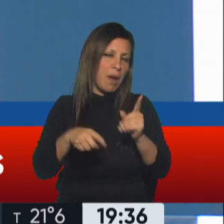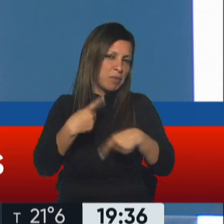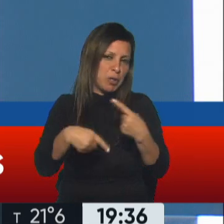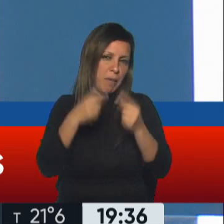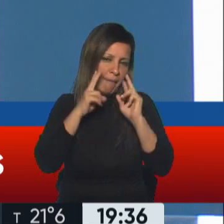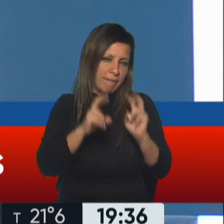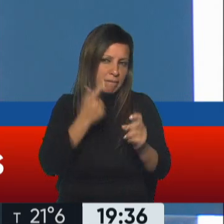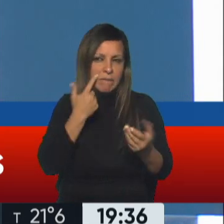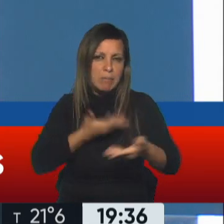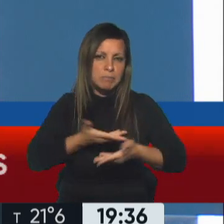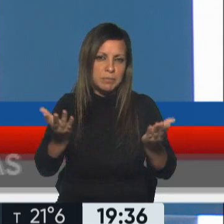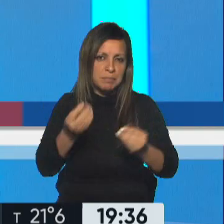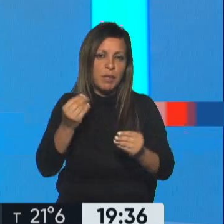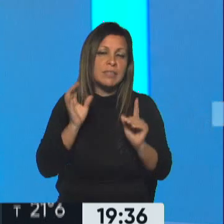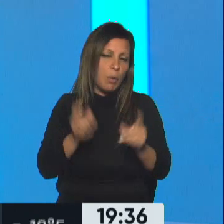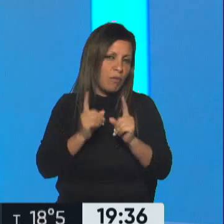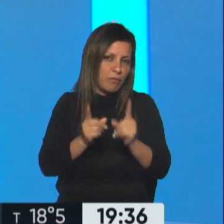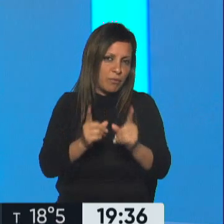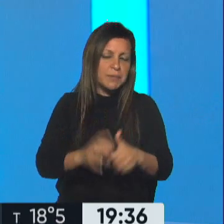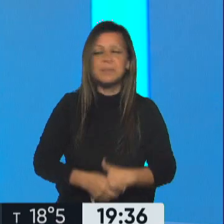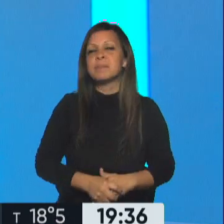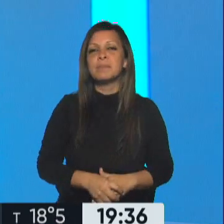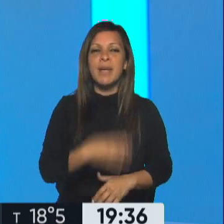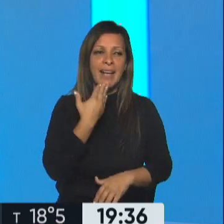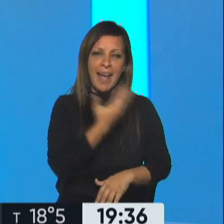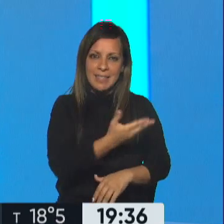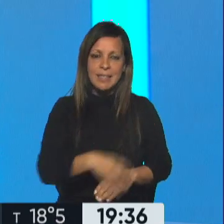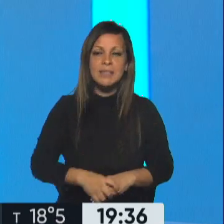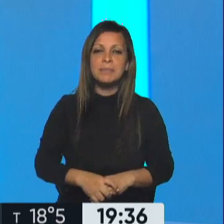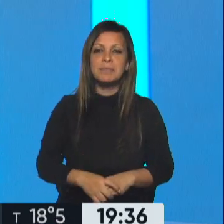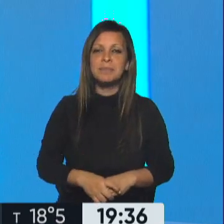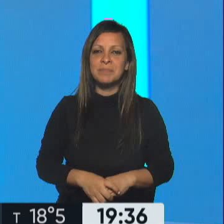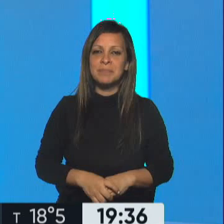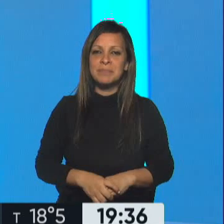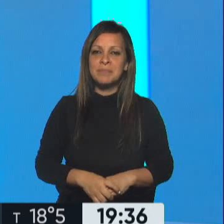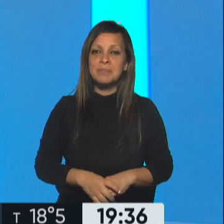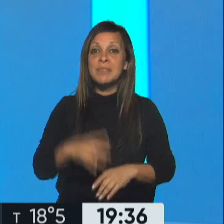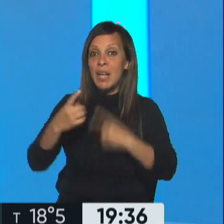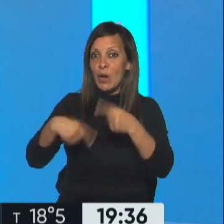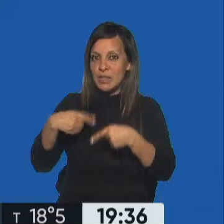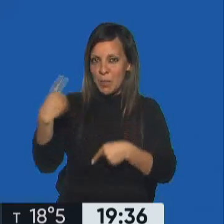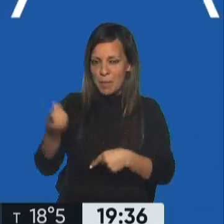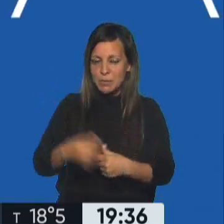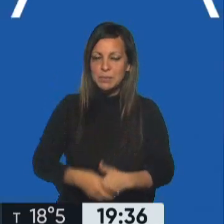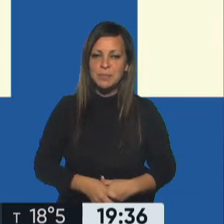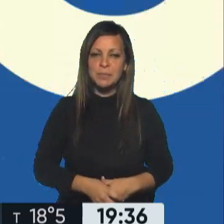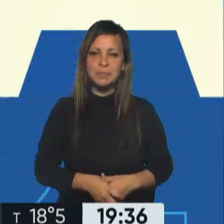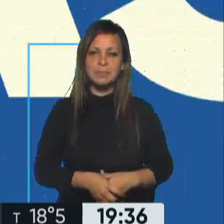tema porque seguirá para rato. Seguramente vamos a volver a hablar de esto. Gracias, Nazarena Lomagno. Con la cuestión económica seguimos de esta manera.